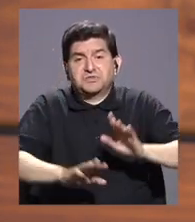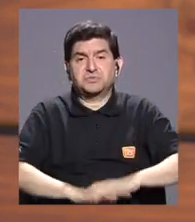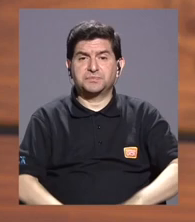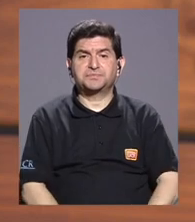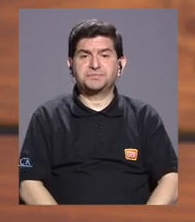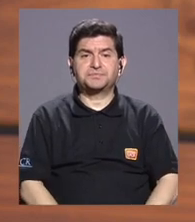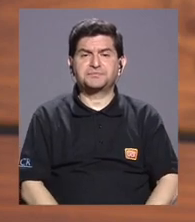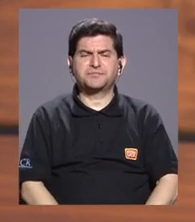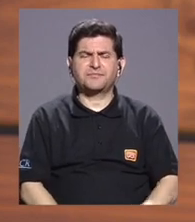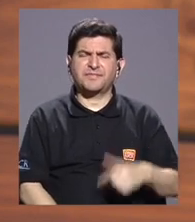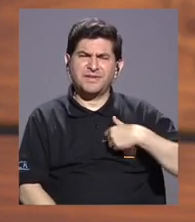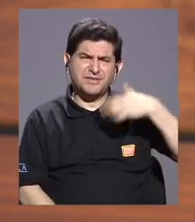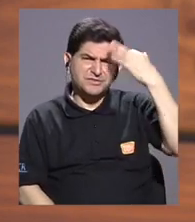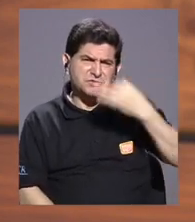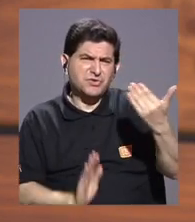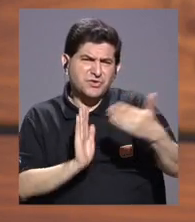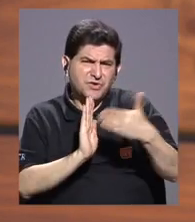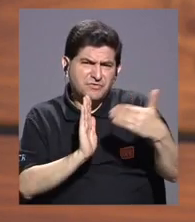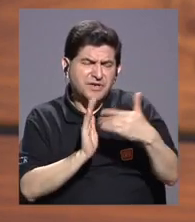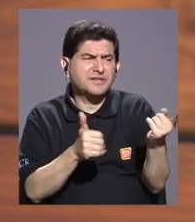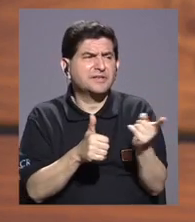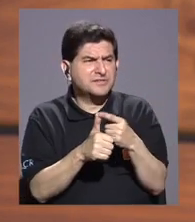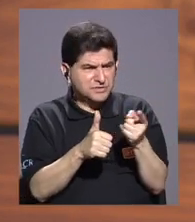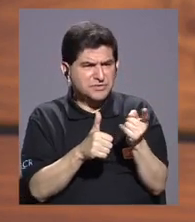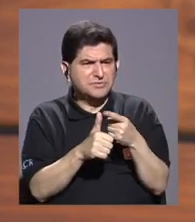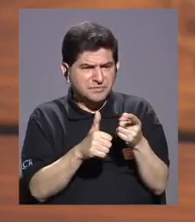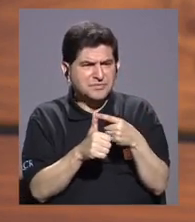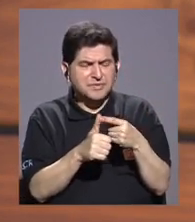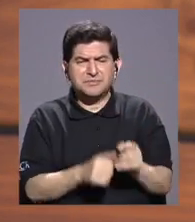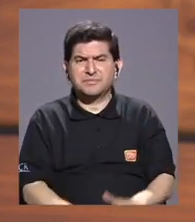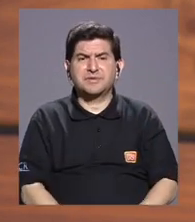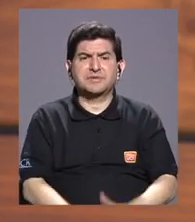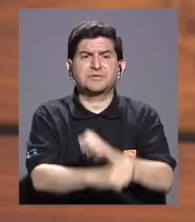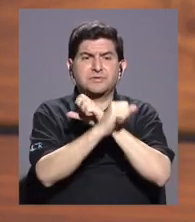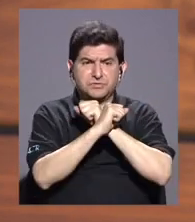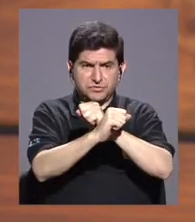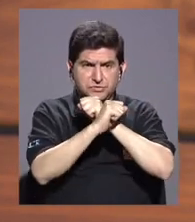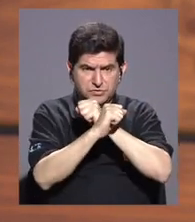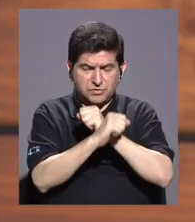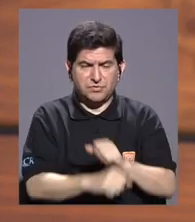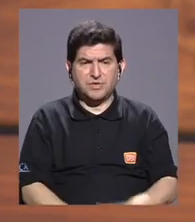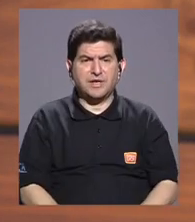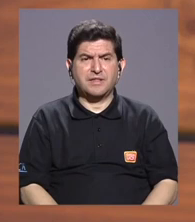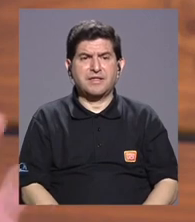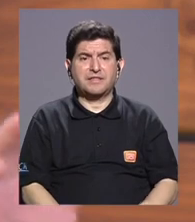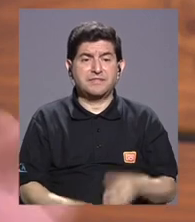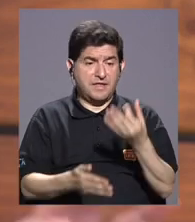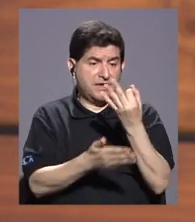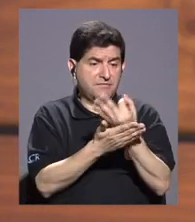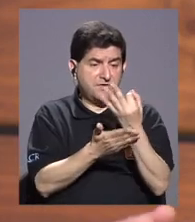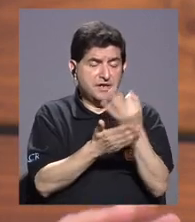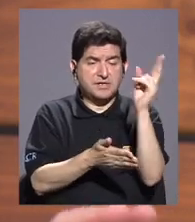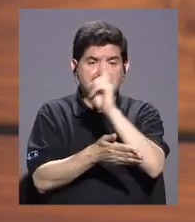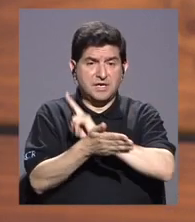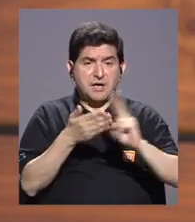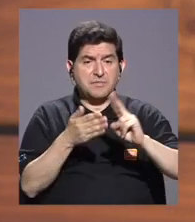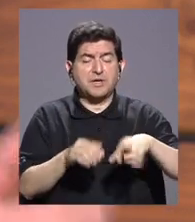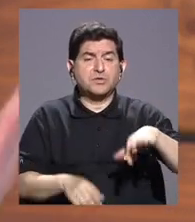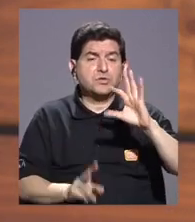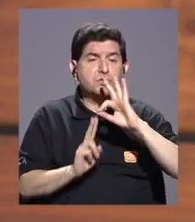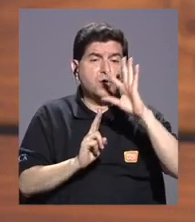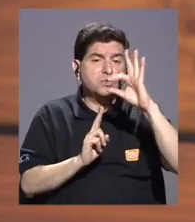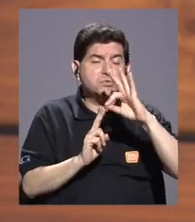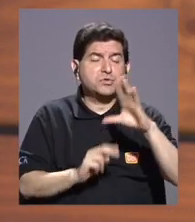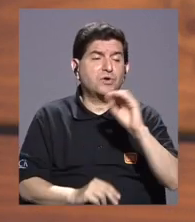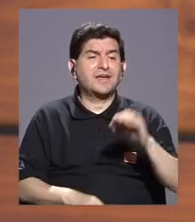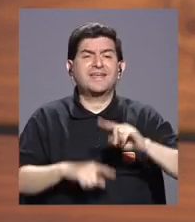consumado. Entonces, yo creo que hay una afectación en primer lugar a la garantía de las fuentes de financiamiento para las universidades